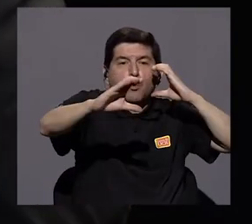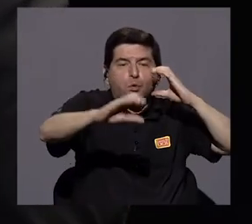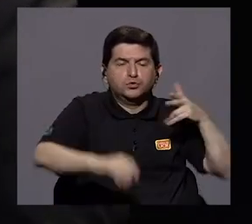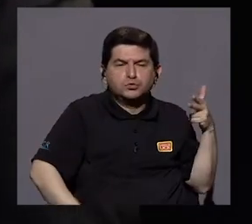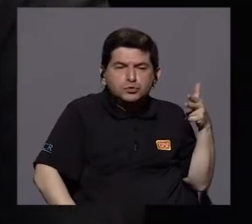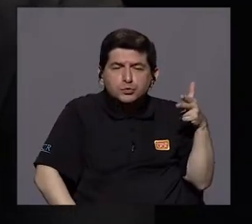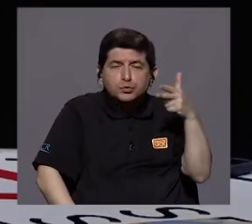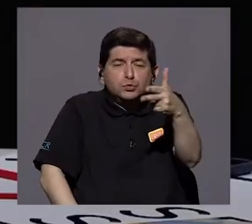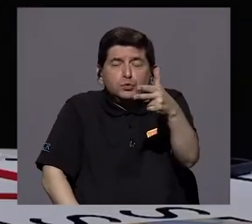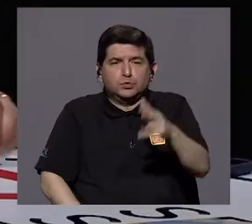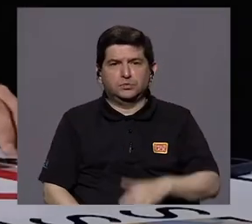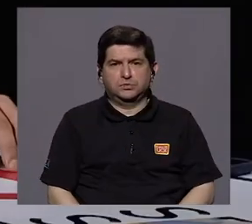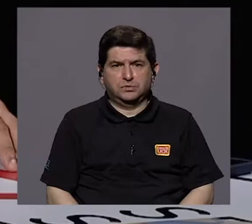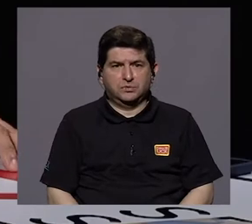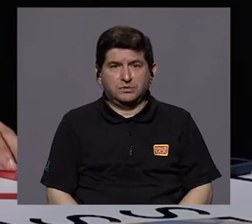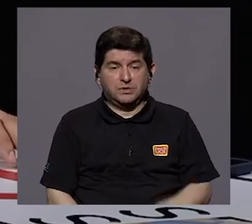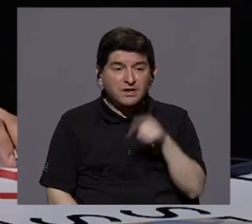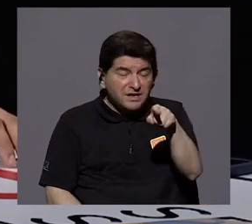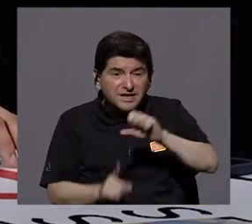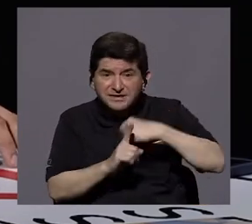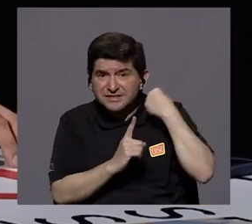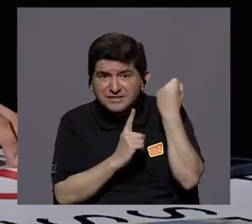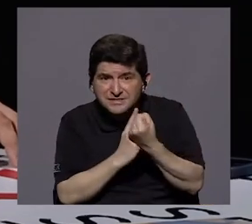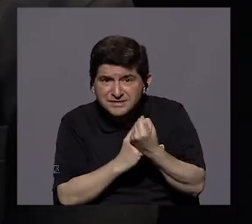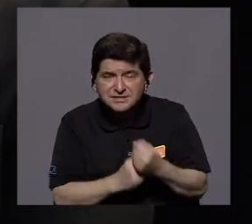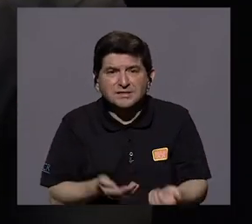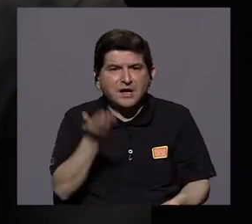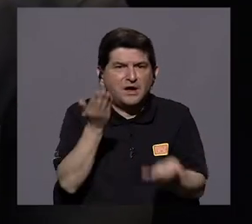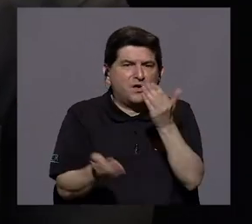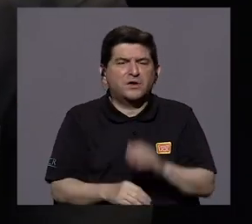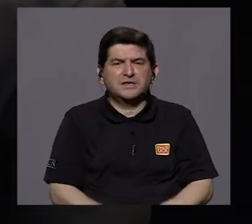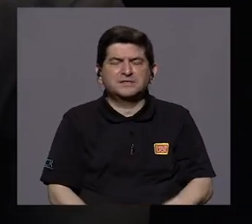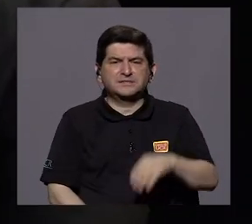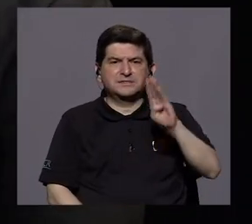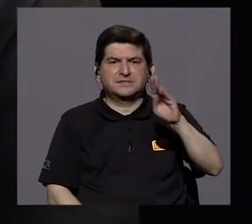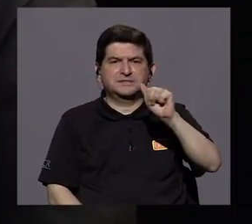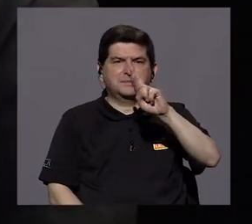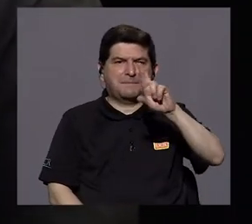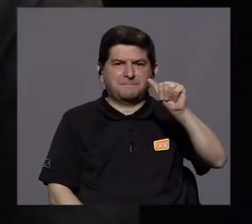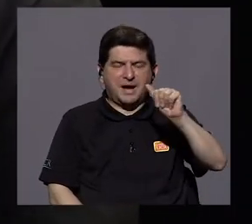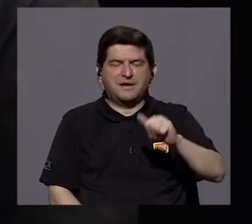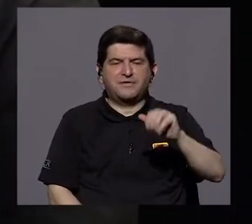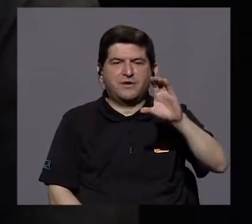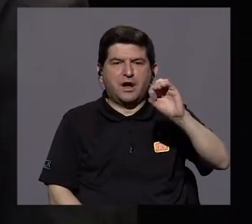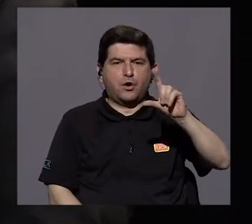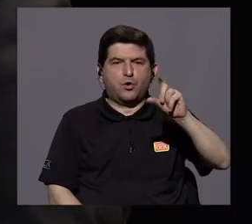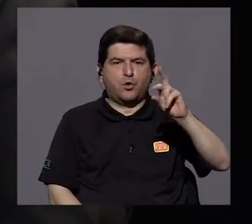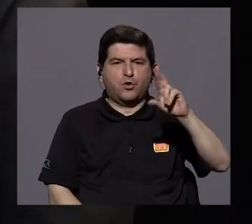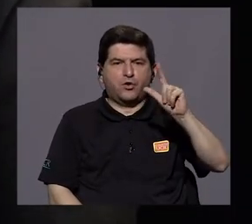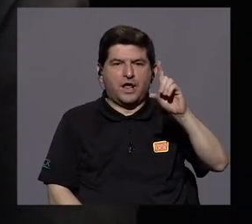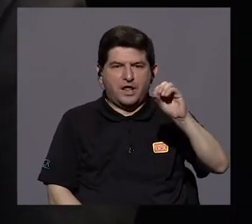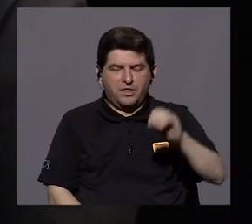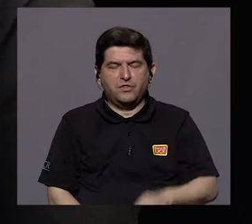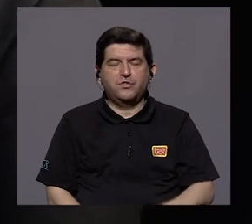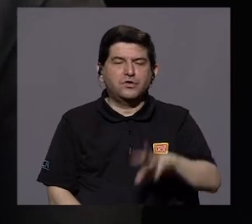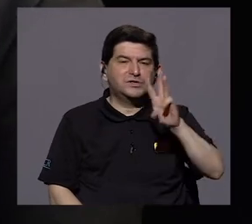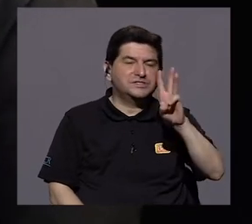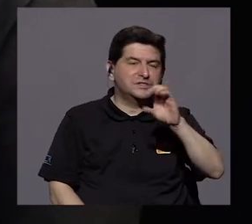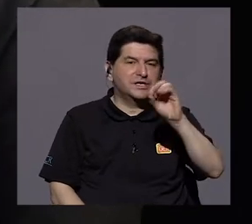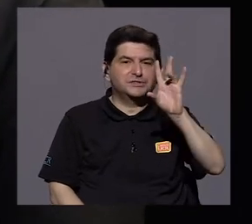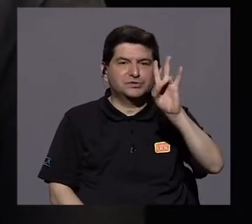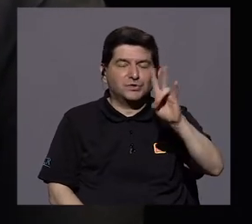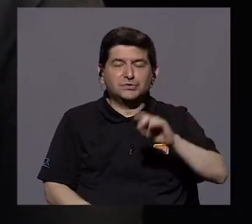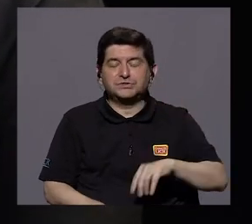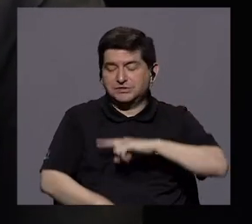autobús. Qué potente ejemplo. Y es o venir de Barra del Colorado a Guápiles son 6-7 horas en